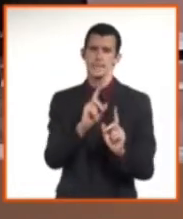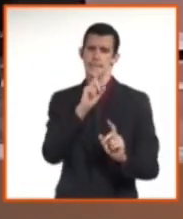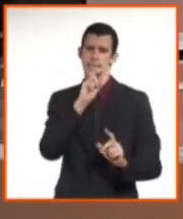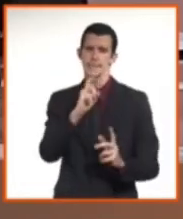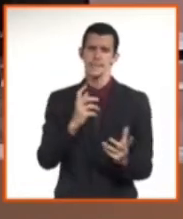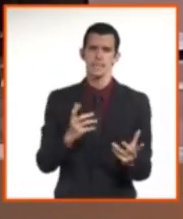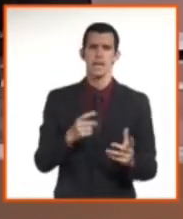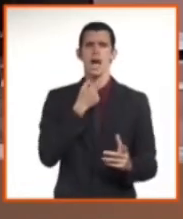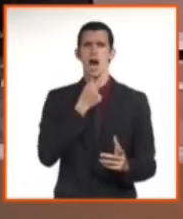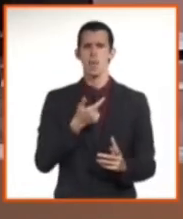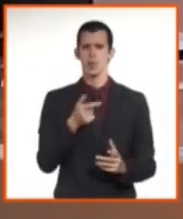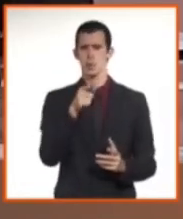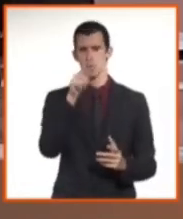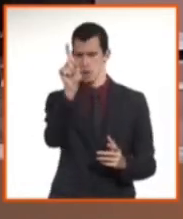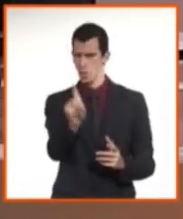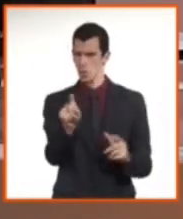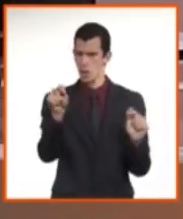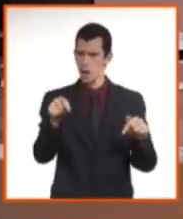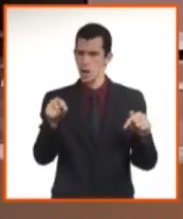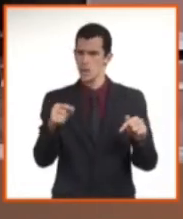¿Qué acciones se están desarrollando?